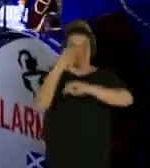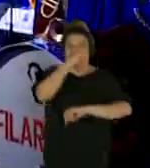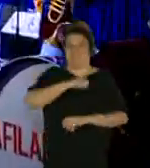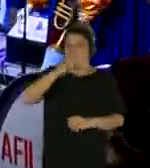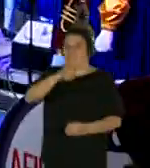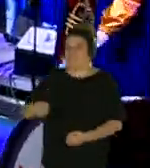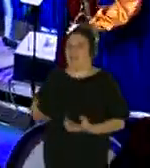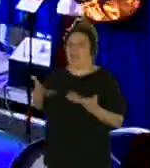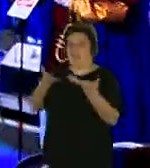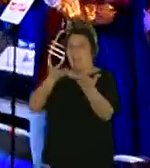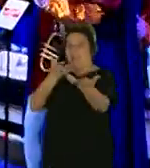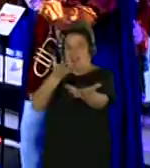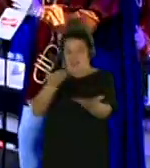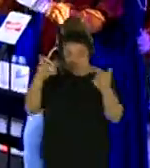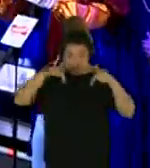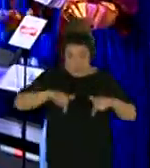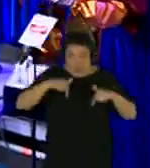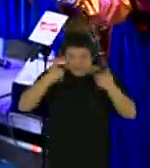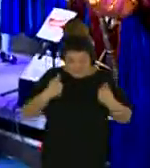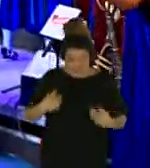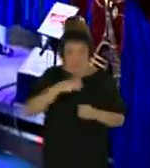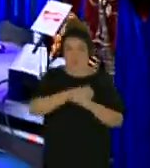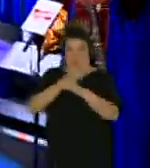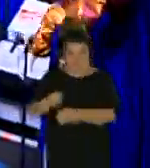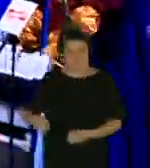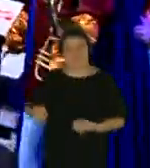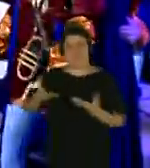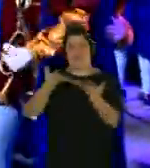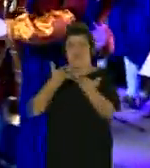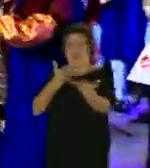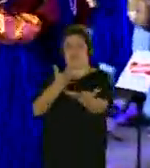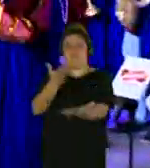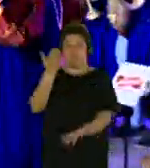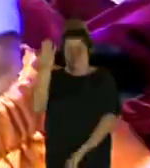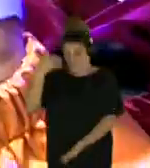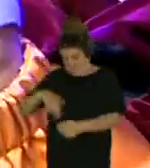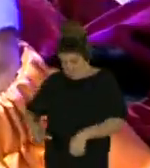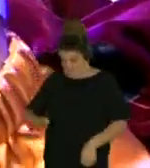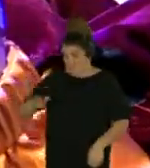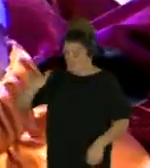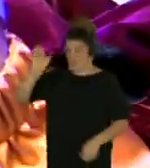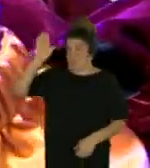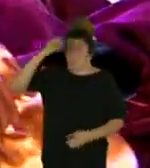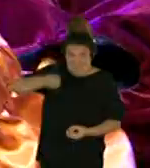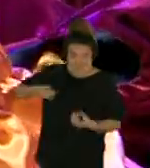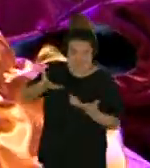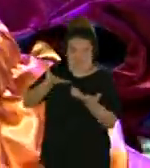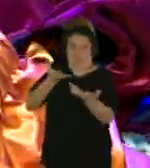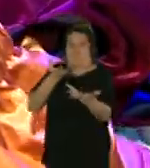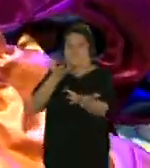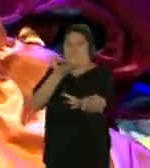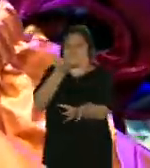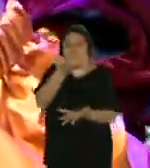ti, en el murguero que hoy te canta a ti, en el murguero que hoy te canta a